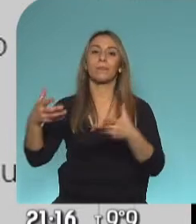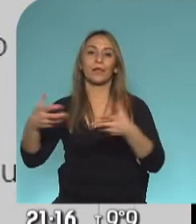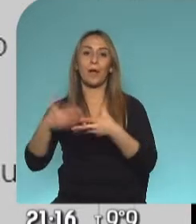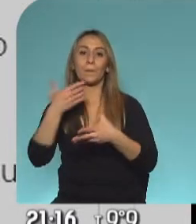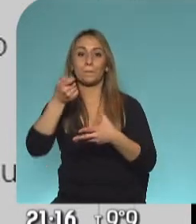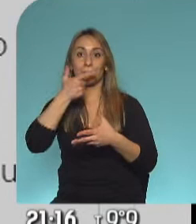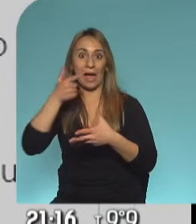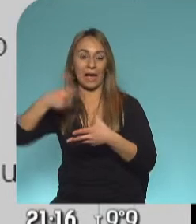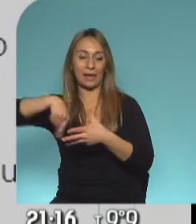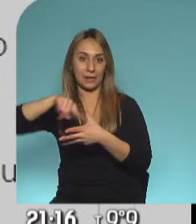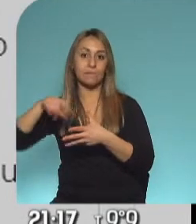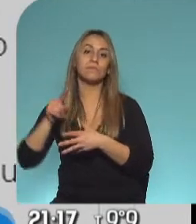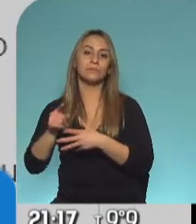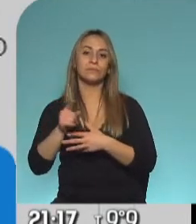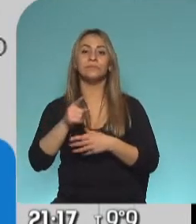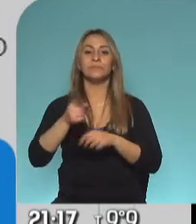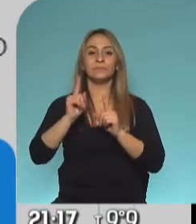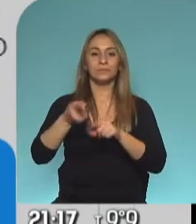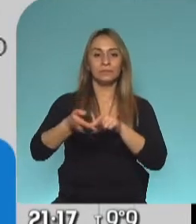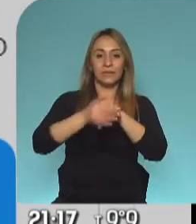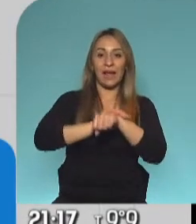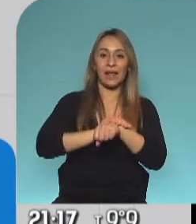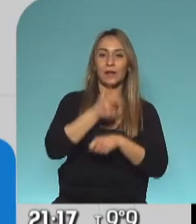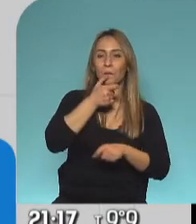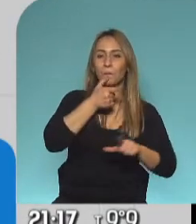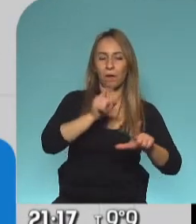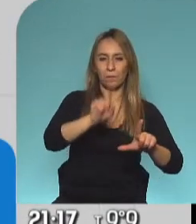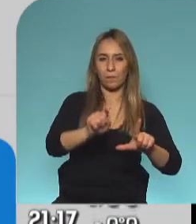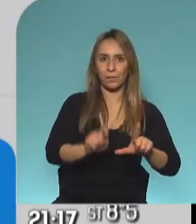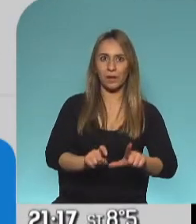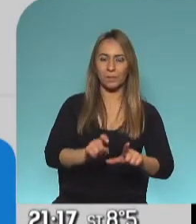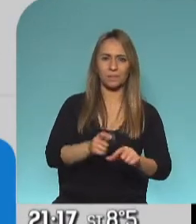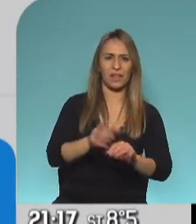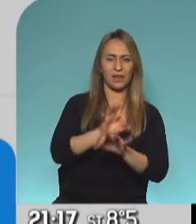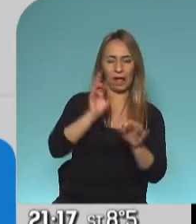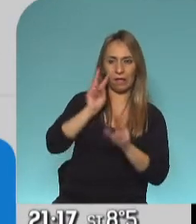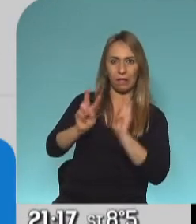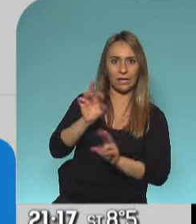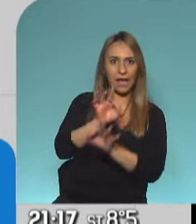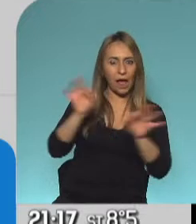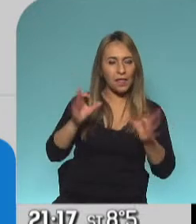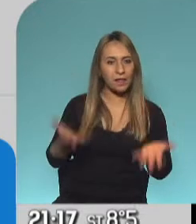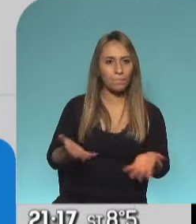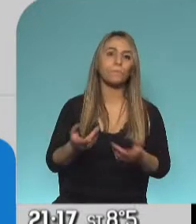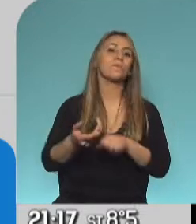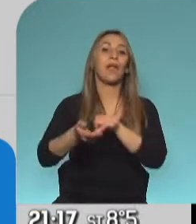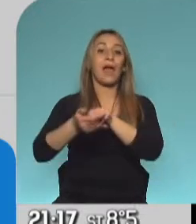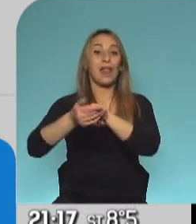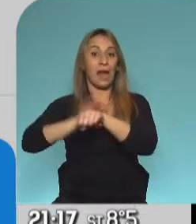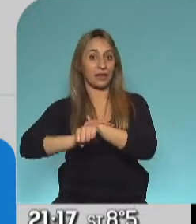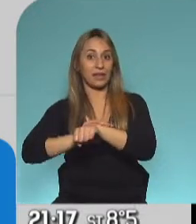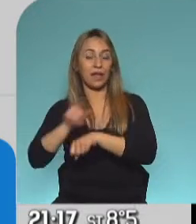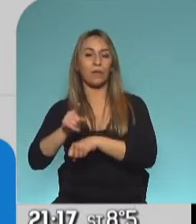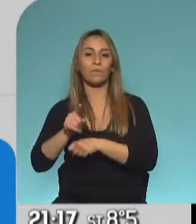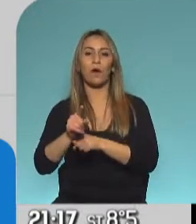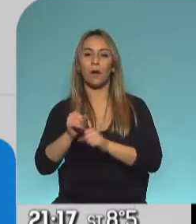que responde Horacio Rodríguez Larreta y que nadie se entera. ¿Por qué dice esto? Dice que Larreta priorizó proyectos en cuarentena